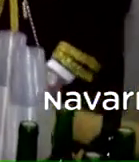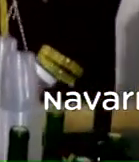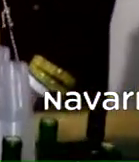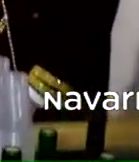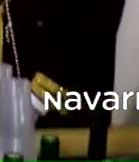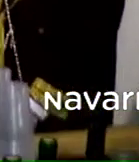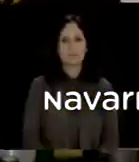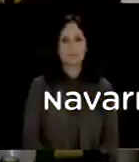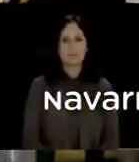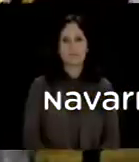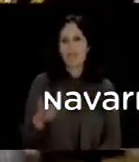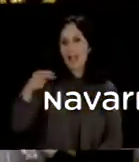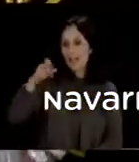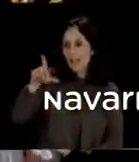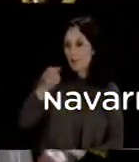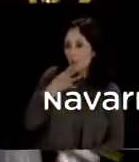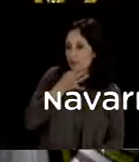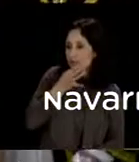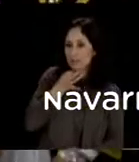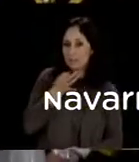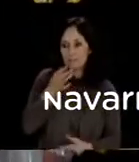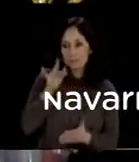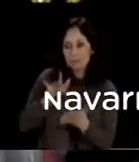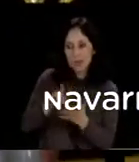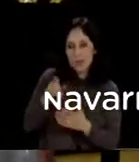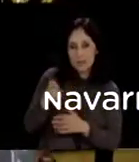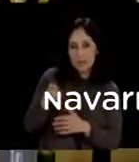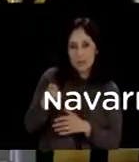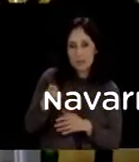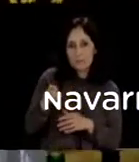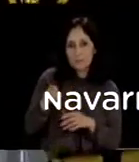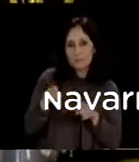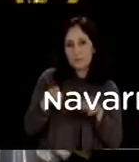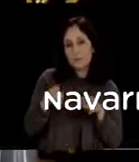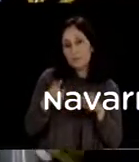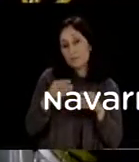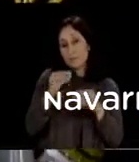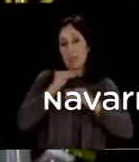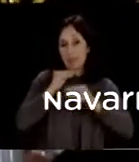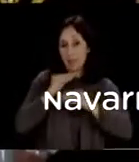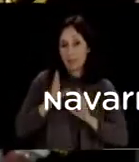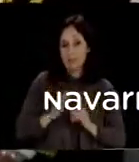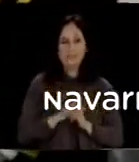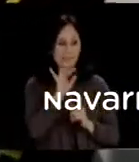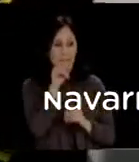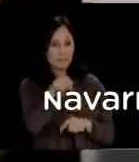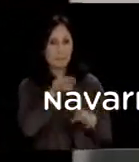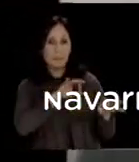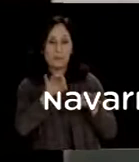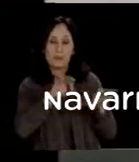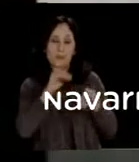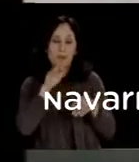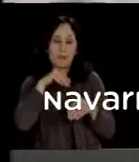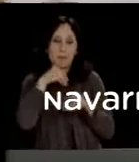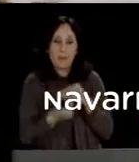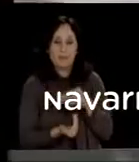Ángel, buenas tardes. Buenas tardes. Os pillo aquí preparando el alimento de la fiesta de sí, caldereros, ¿no? Aquí estamos preparando, estamos ahora partiendo el